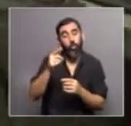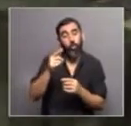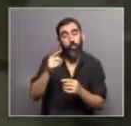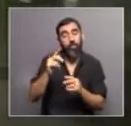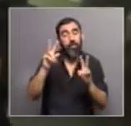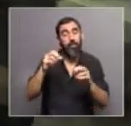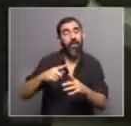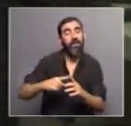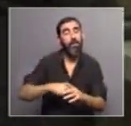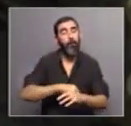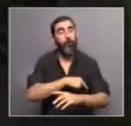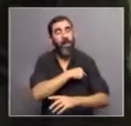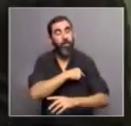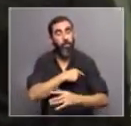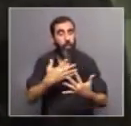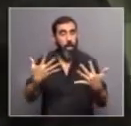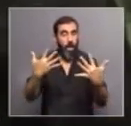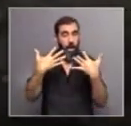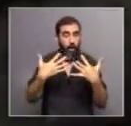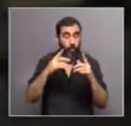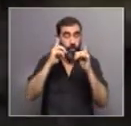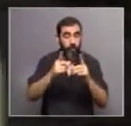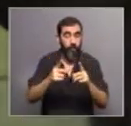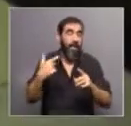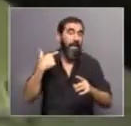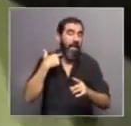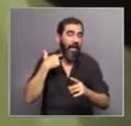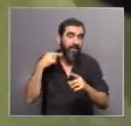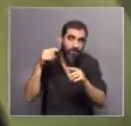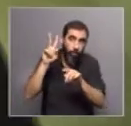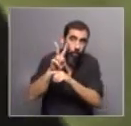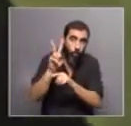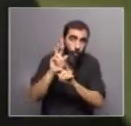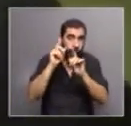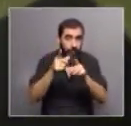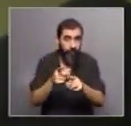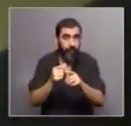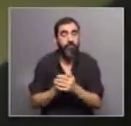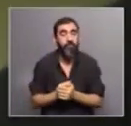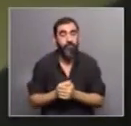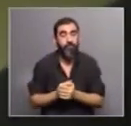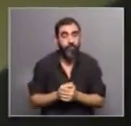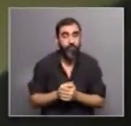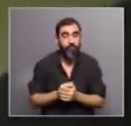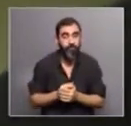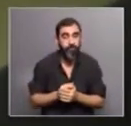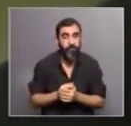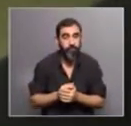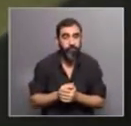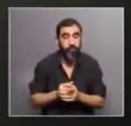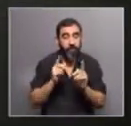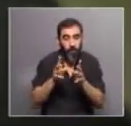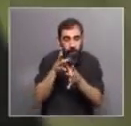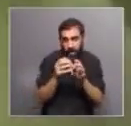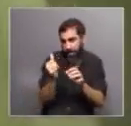de temperatura y de composición de gases, que es un equipo texto que está